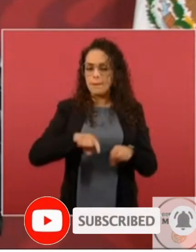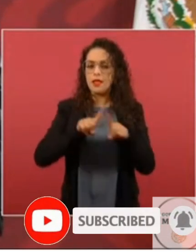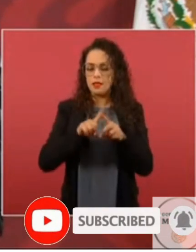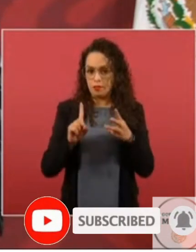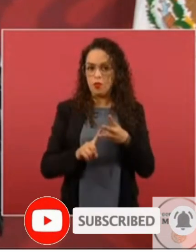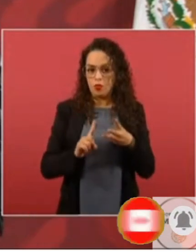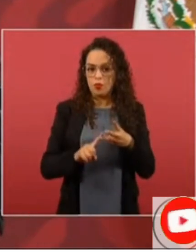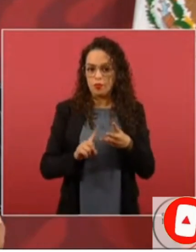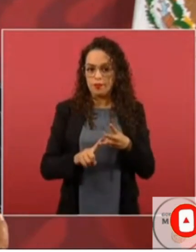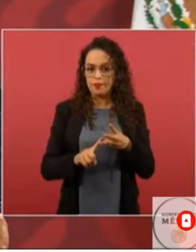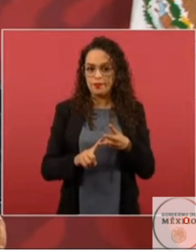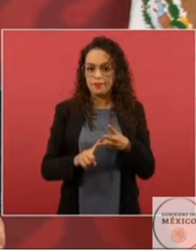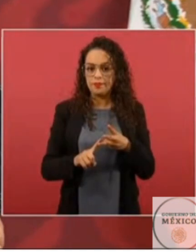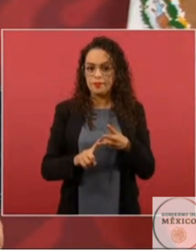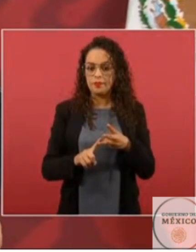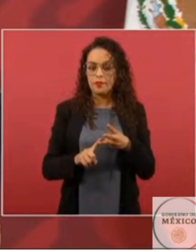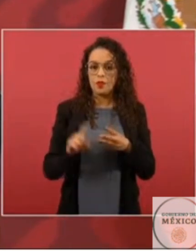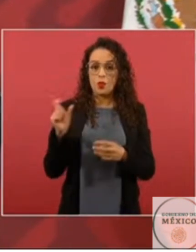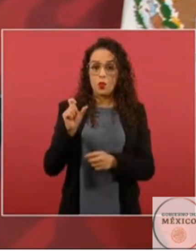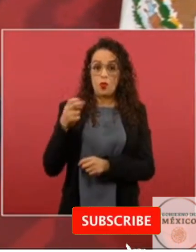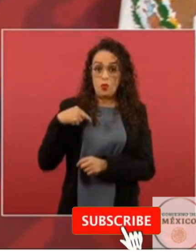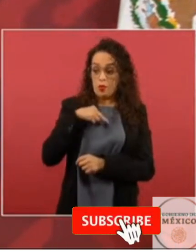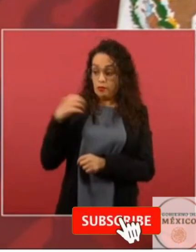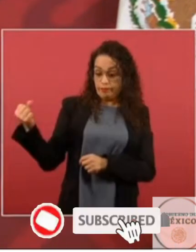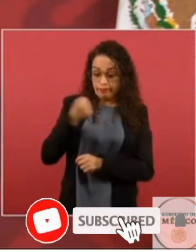se admitían a 8,000